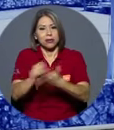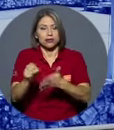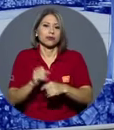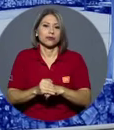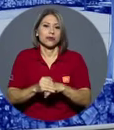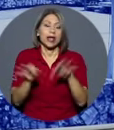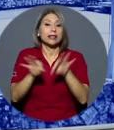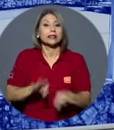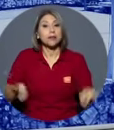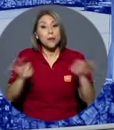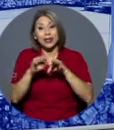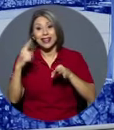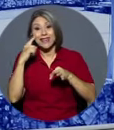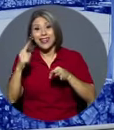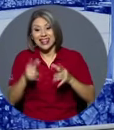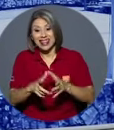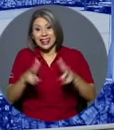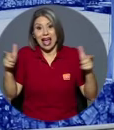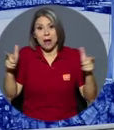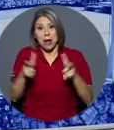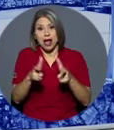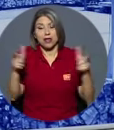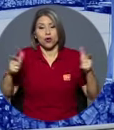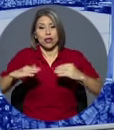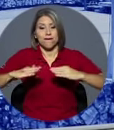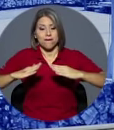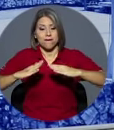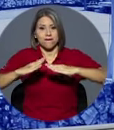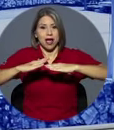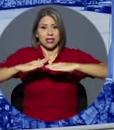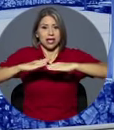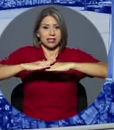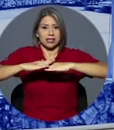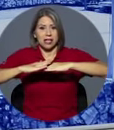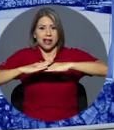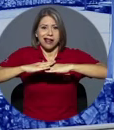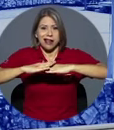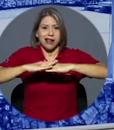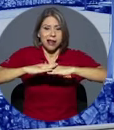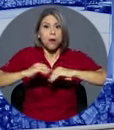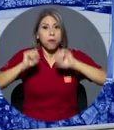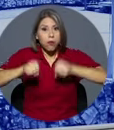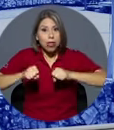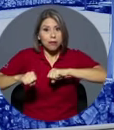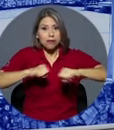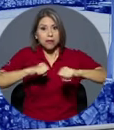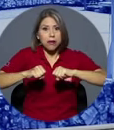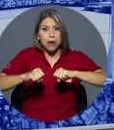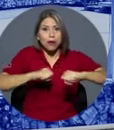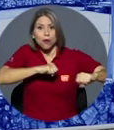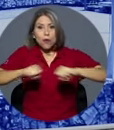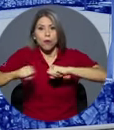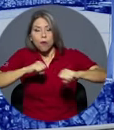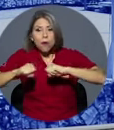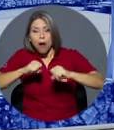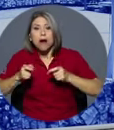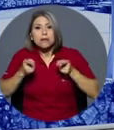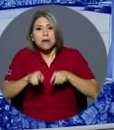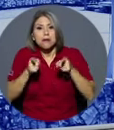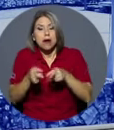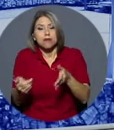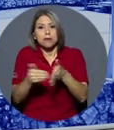el tamaño de las fallas, qué tan grandes pueden ser los sismos y con qué frecuencia se pueden presentar. Entonces,